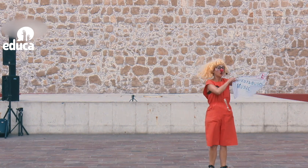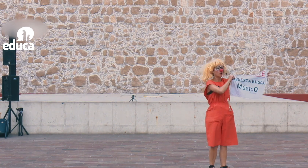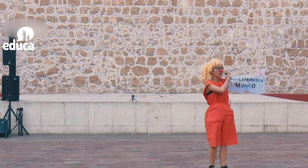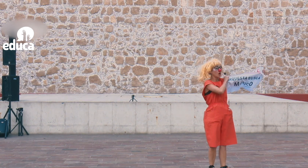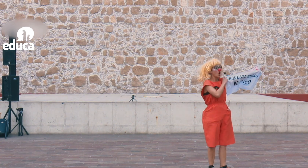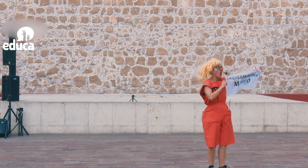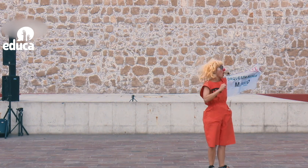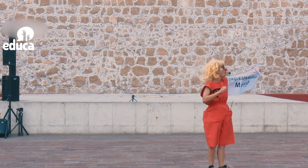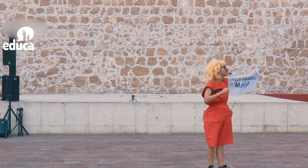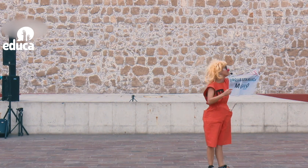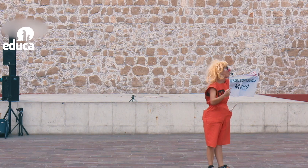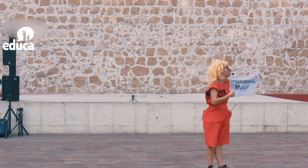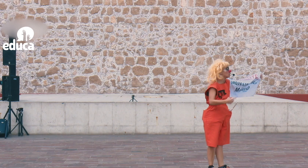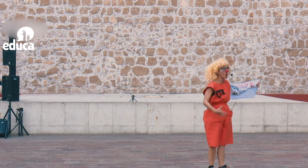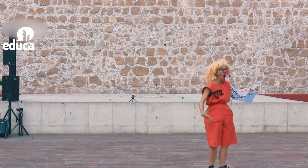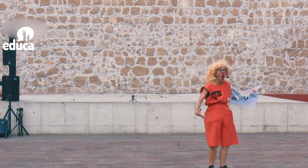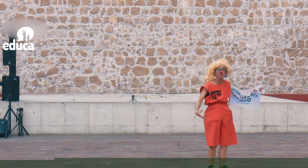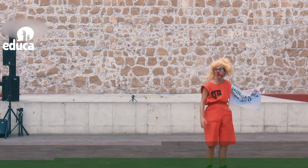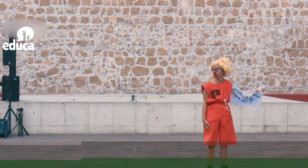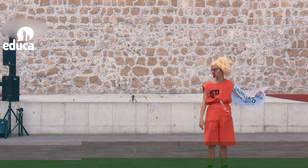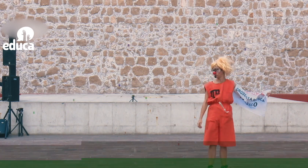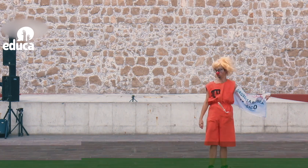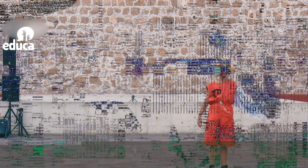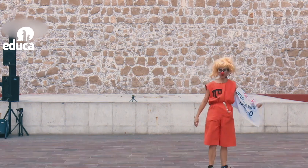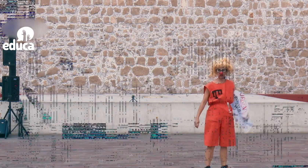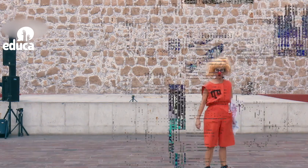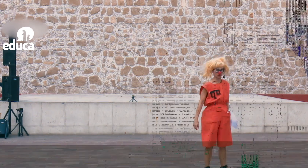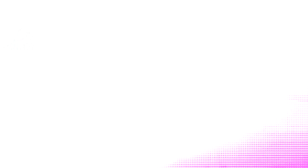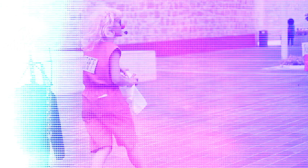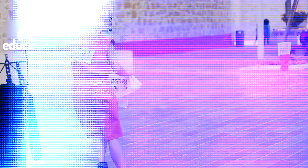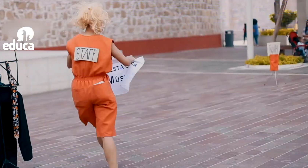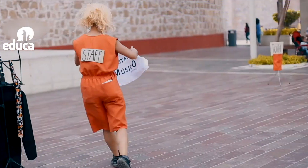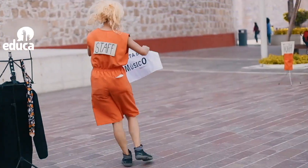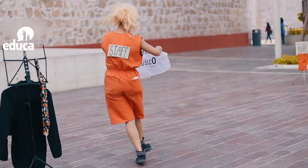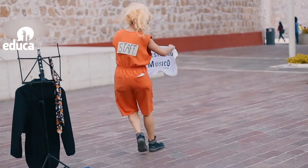¡No! ¡Hombre, hombre! ¡Hombre, hombre!